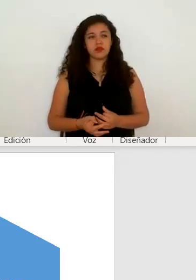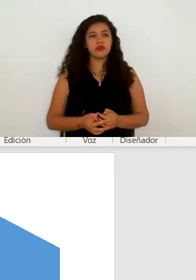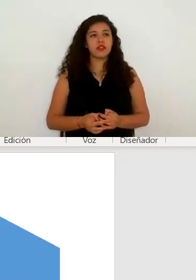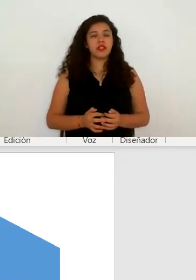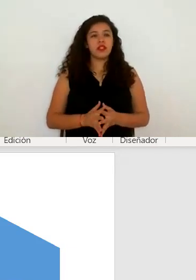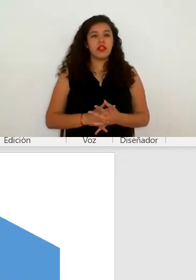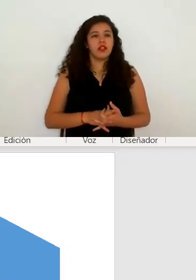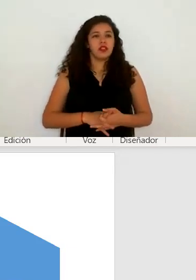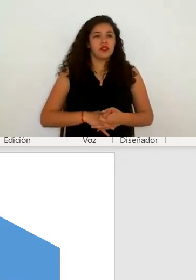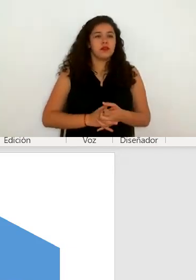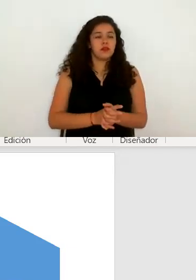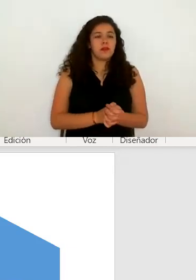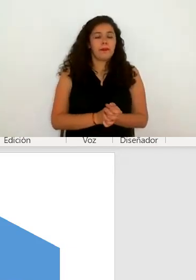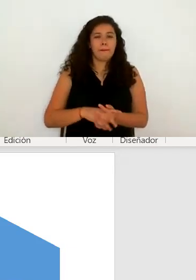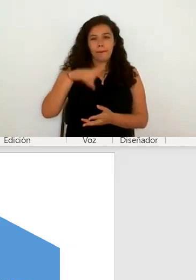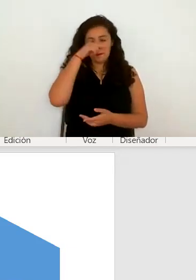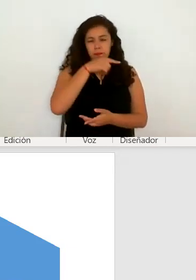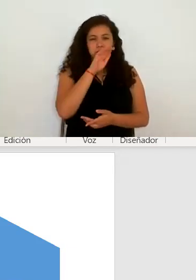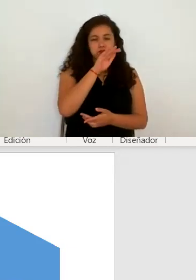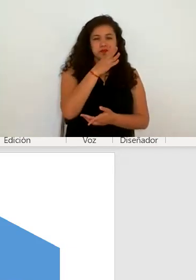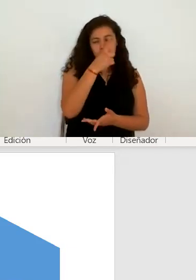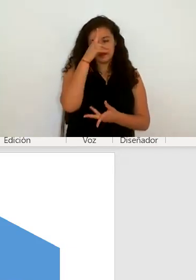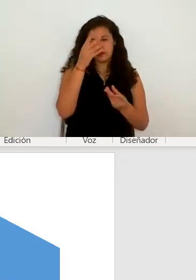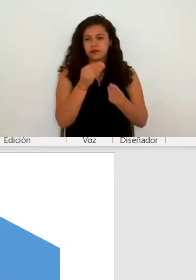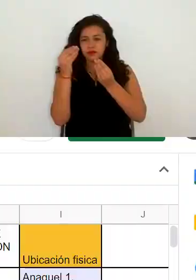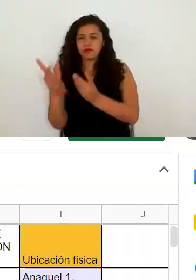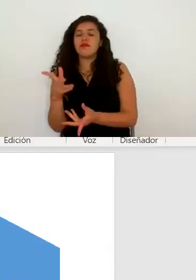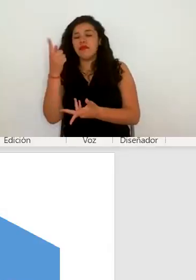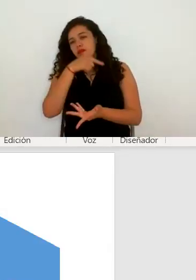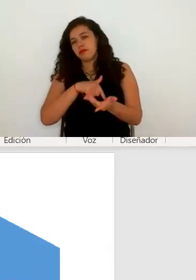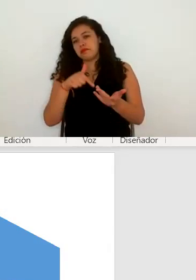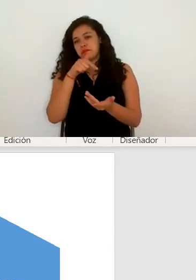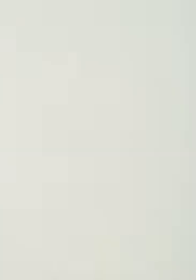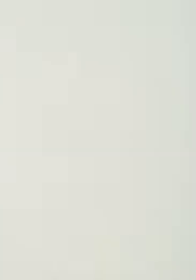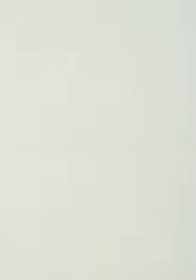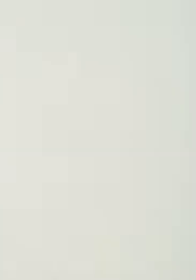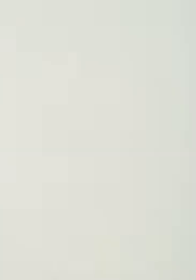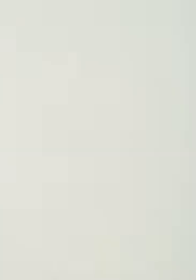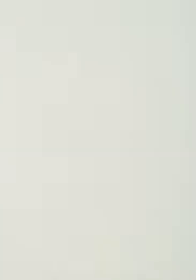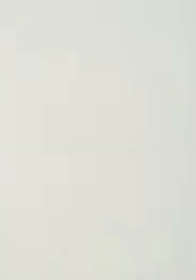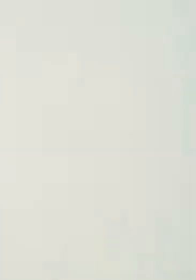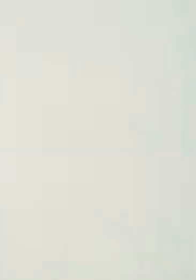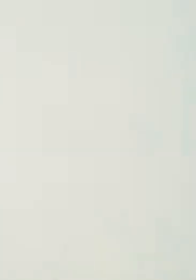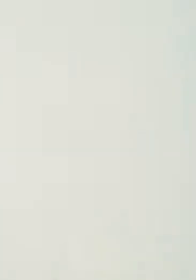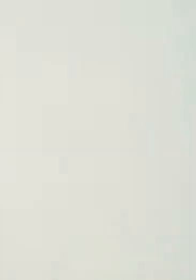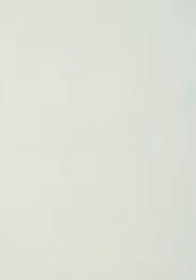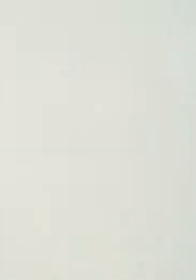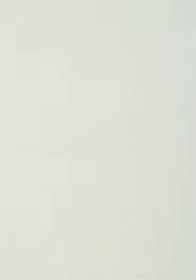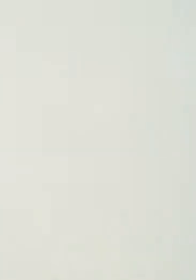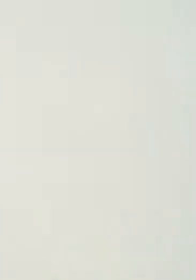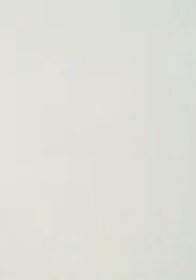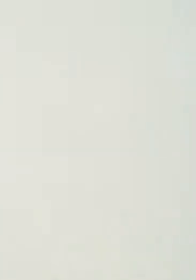de la consulta, de la transferencia, de la instalación de sus expedientes.